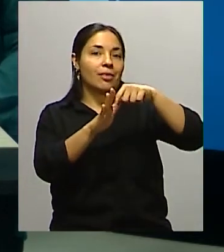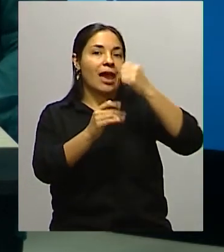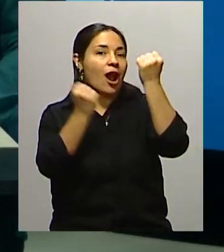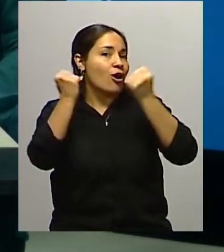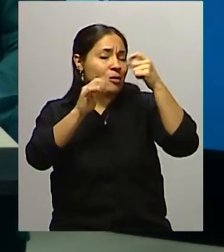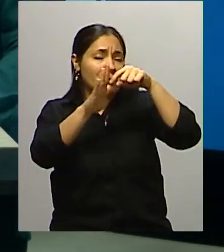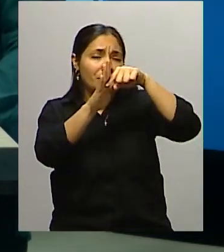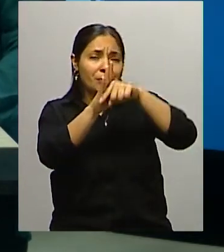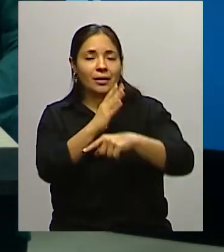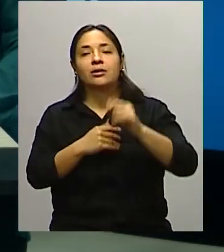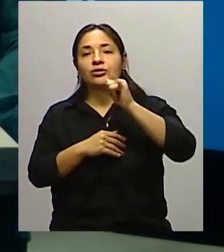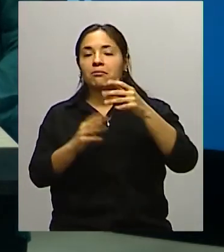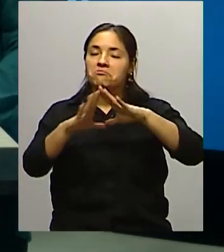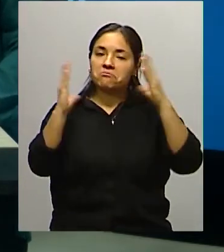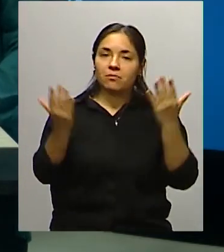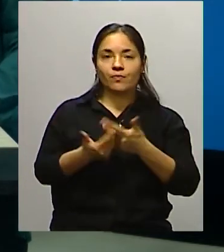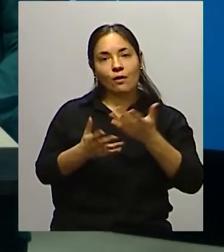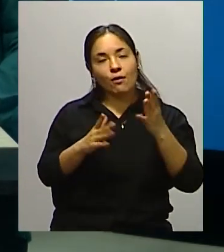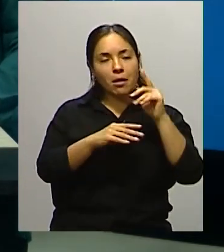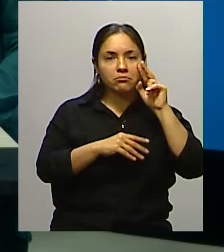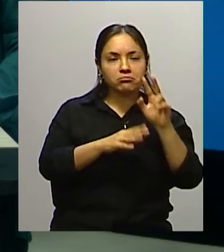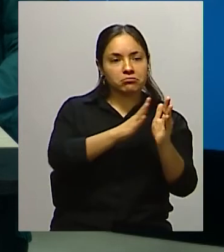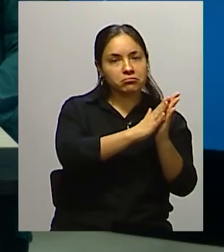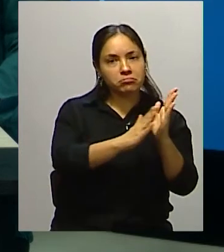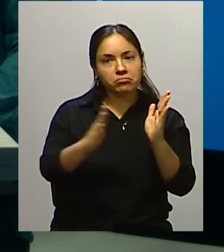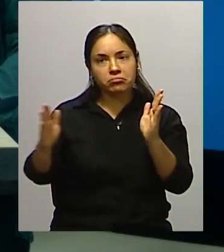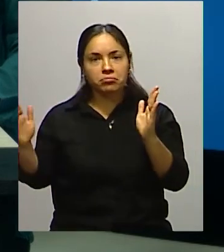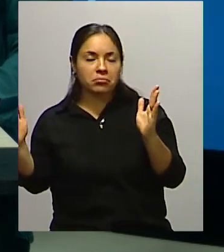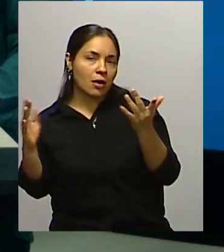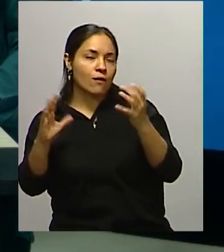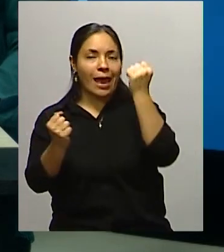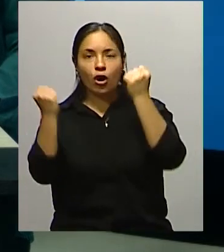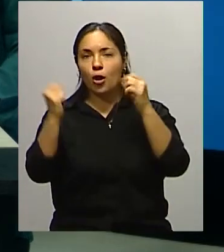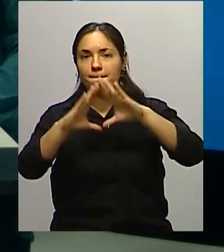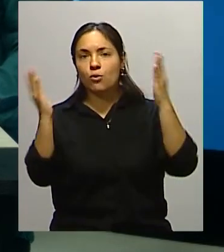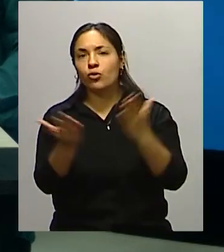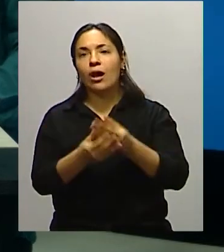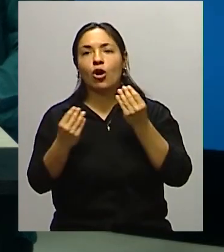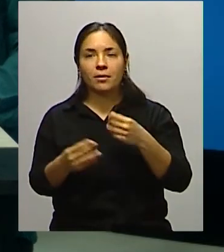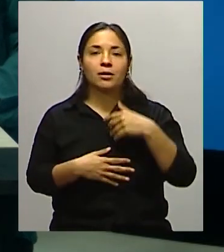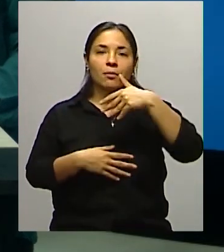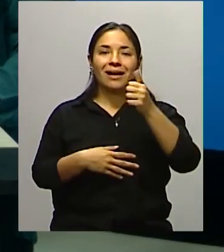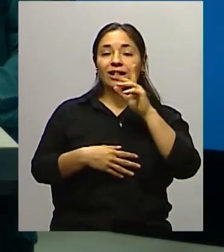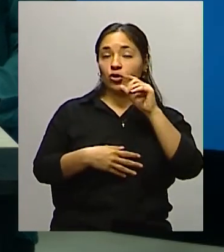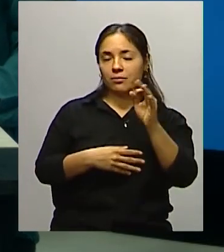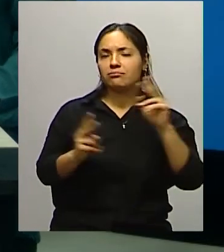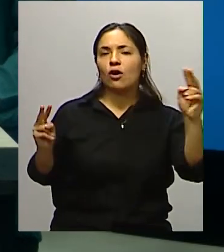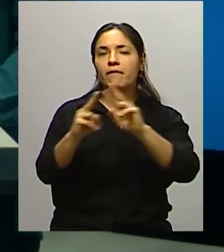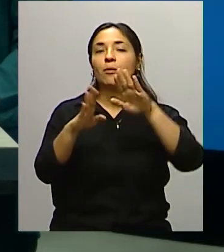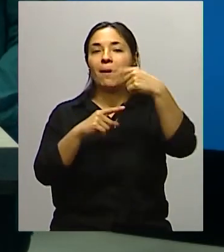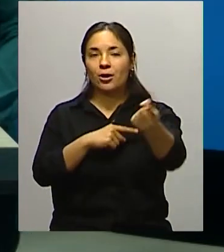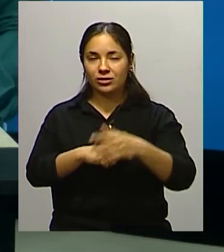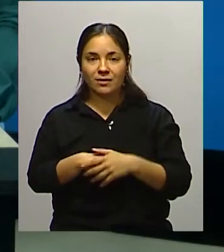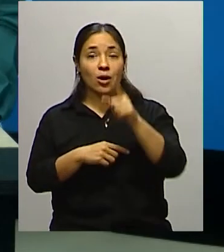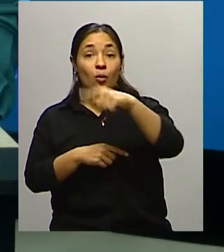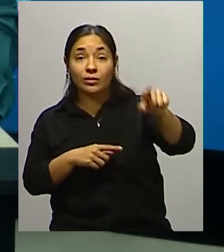un recorrido bastante amplio. Realmente vivimos el panorama económico mundial. Así es. Bueno, Mario, será hasta la próxima. Hasta la próxima. Bueno, y a ustedes que están